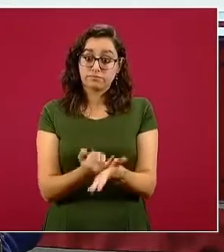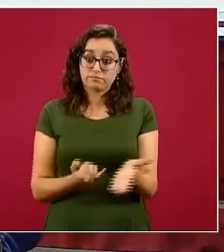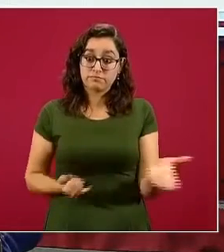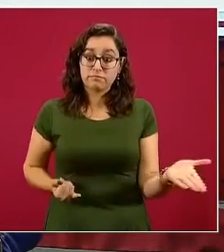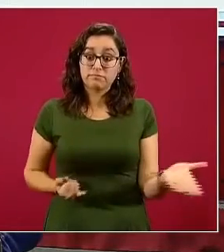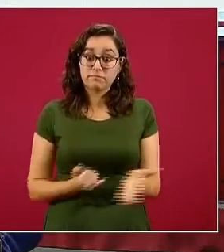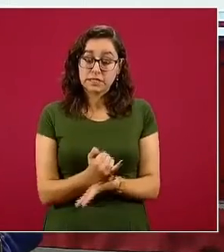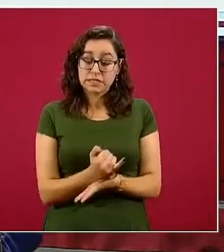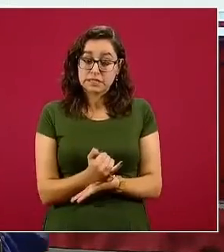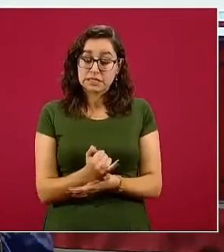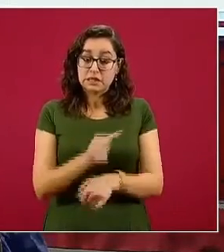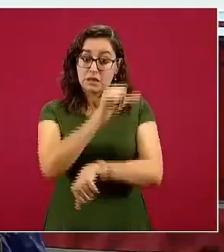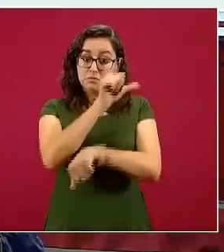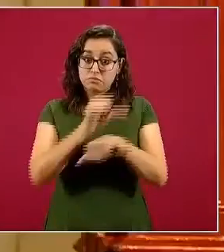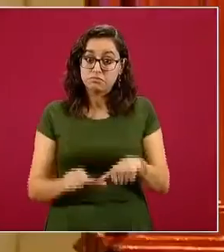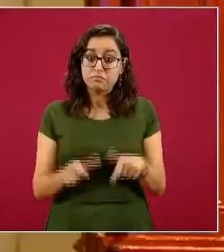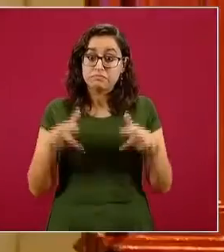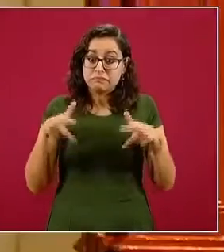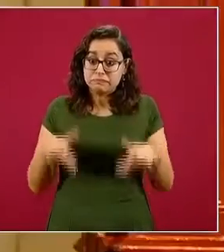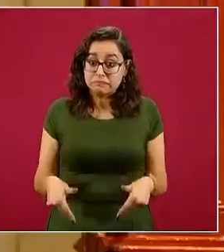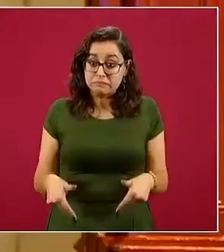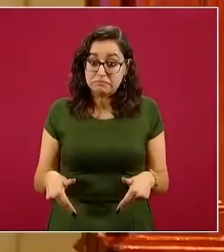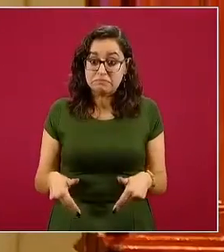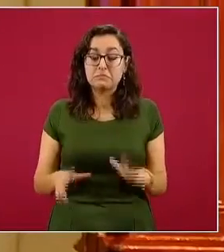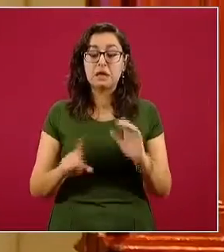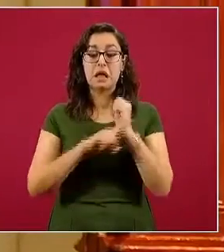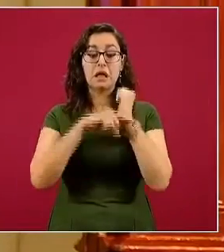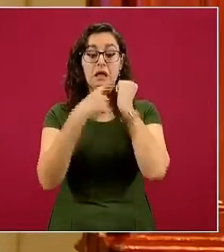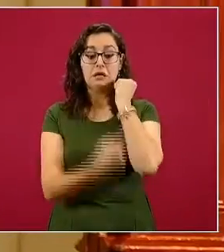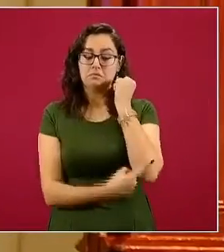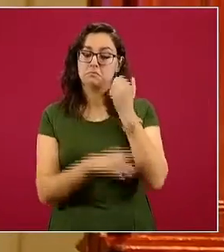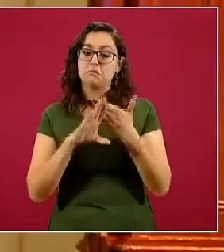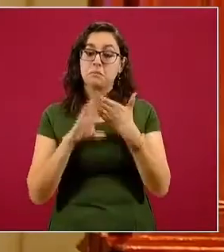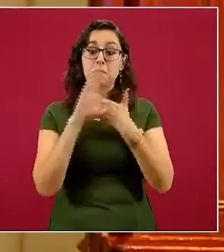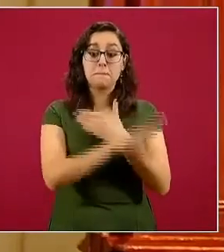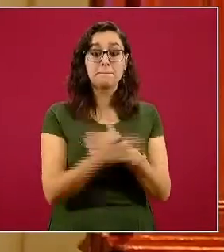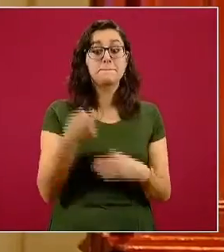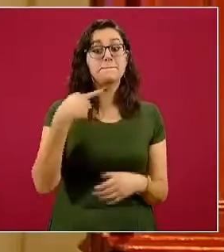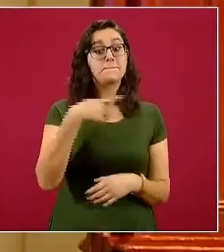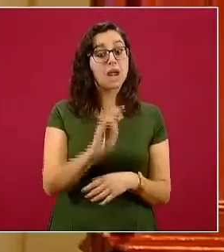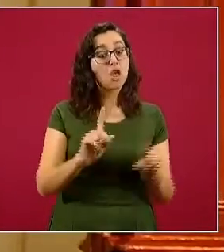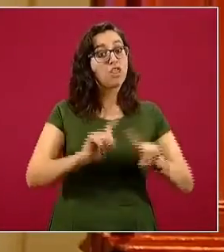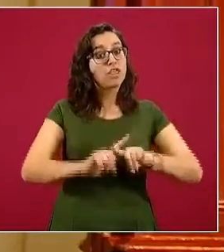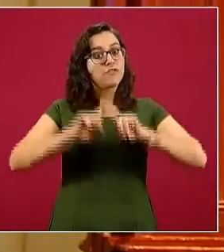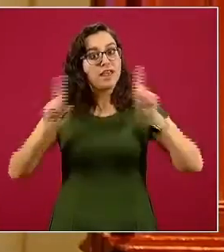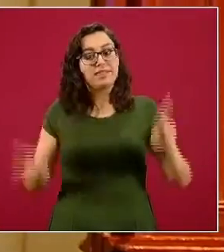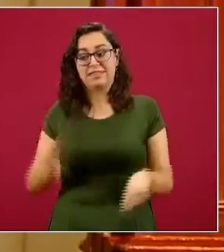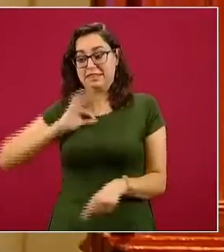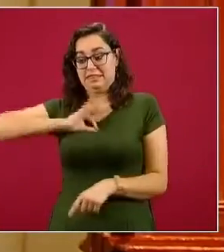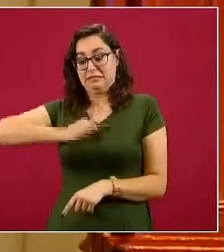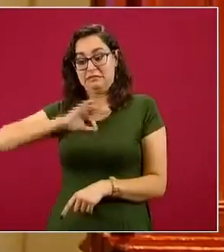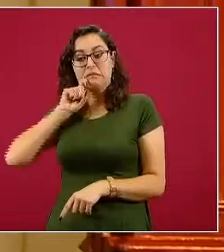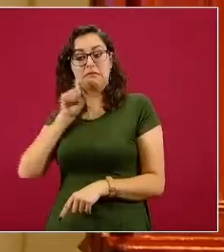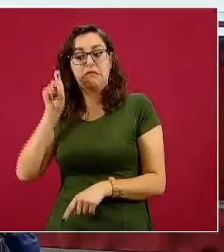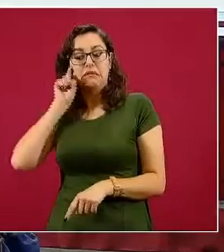embarazar. No funciona para no tener enfermedades de transmisión